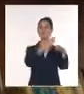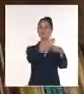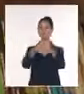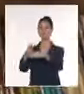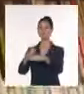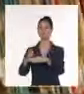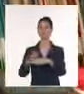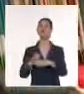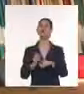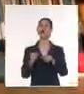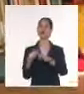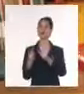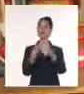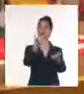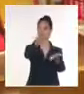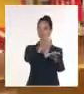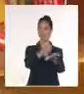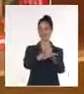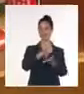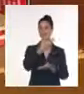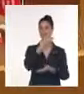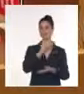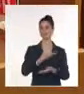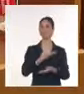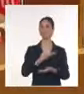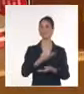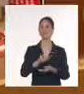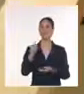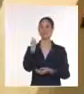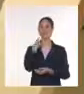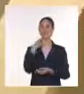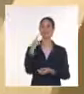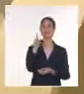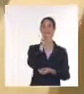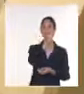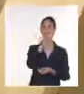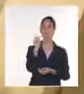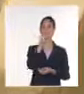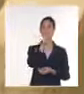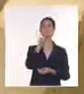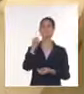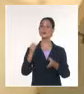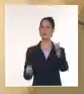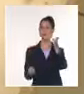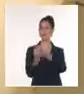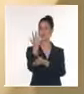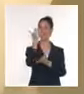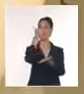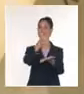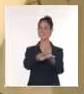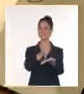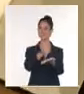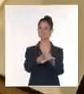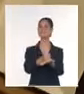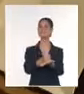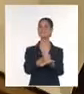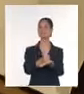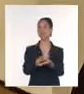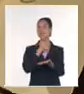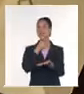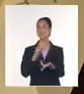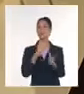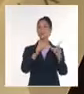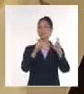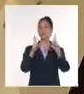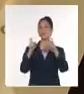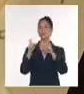fundación del centro el 25 de noviembre de 2021. Por su singularidad, algunos objetos quedaron grabados en